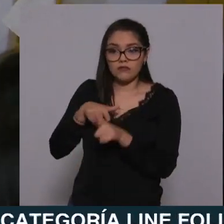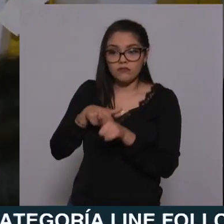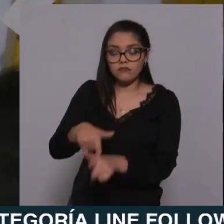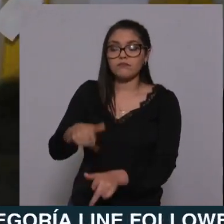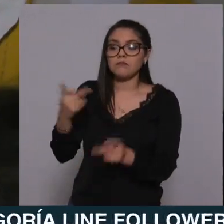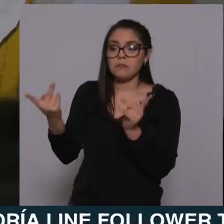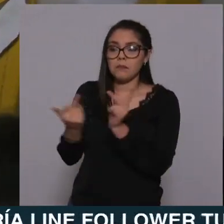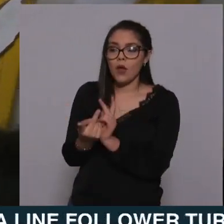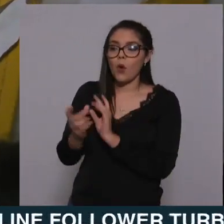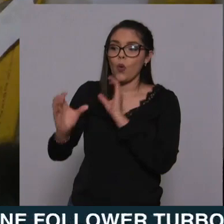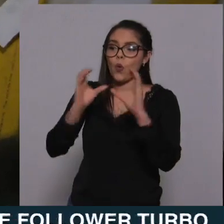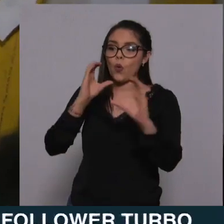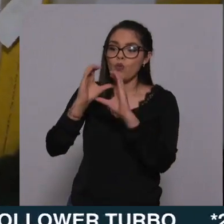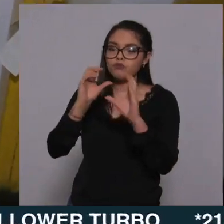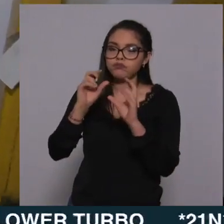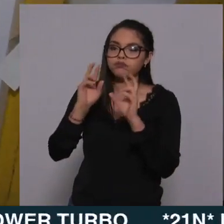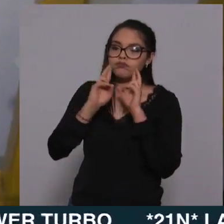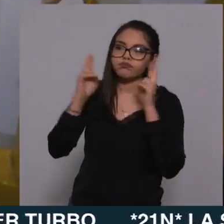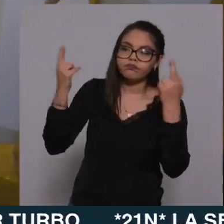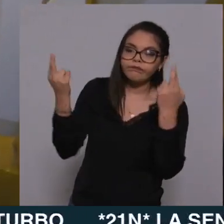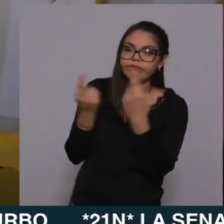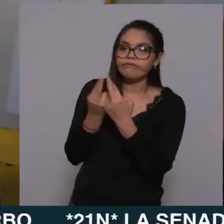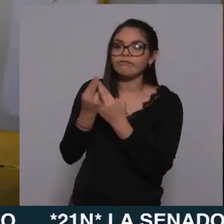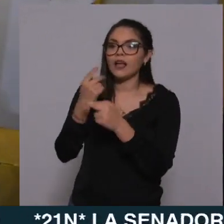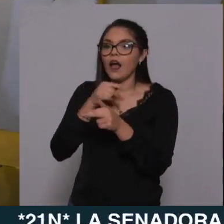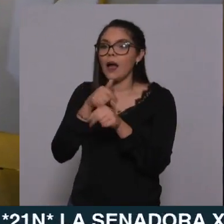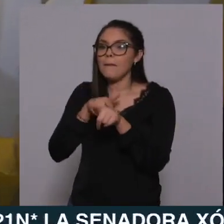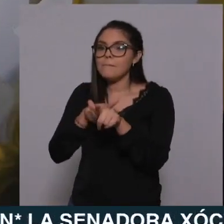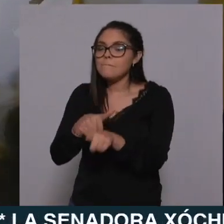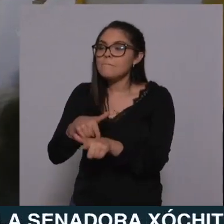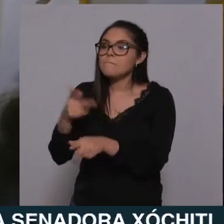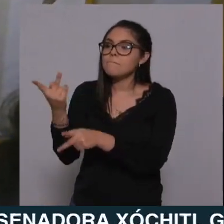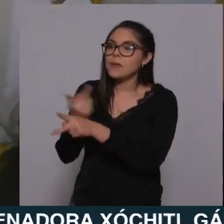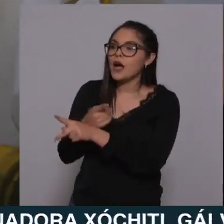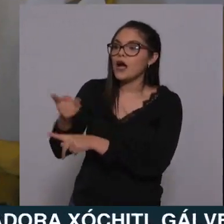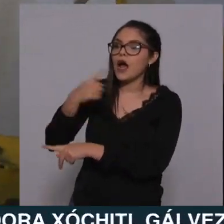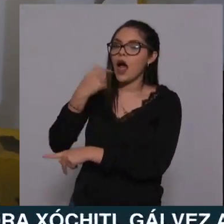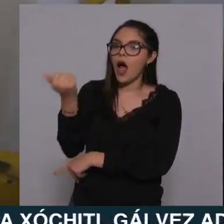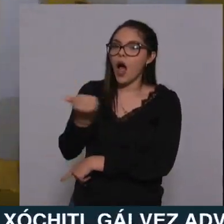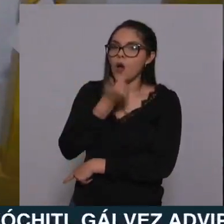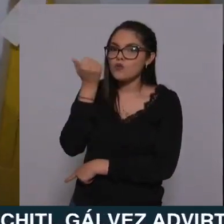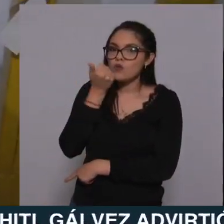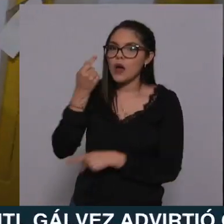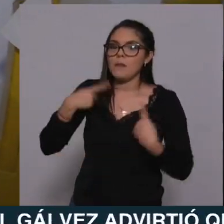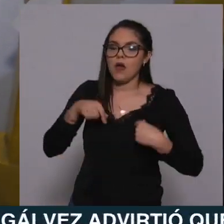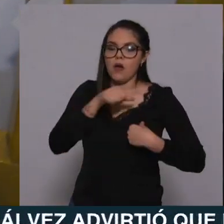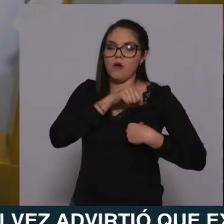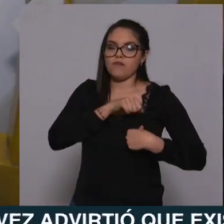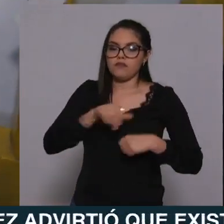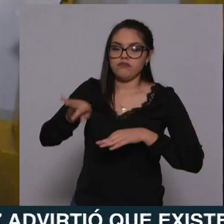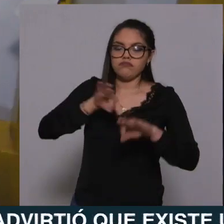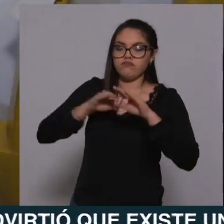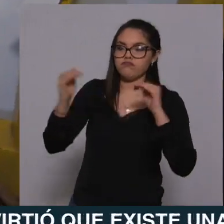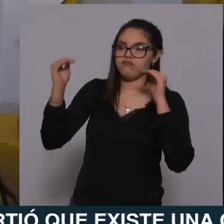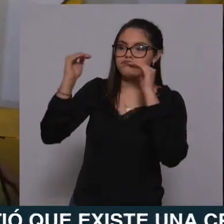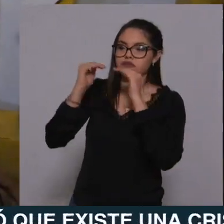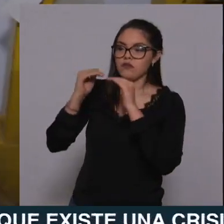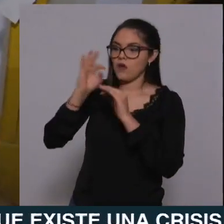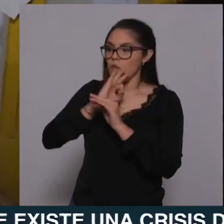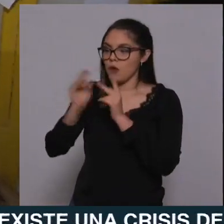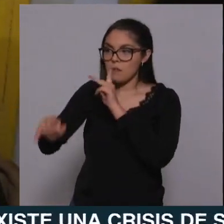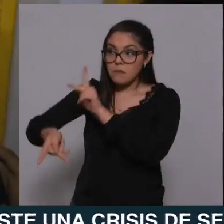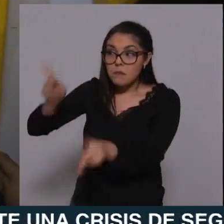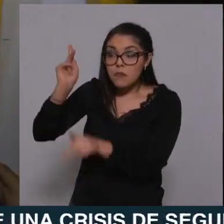de trabajo para, en coordinación con los alumnos, con las autoridades, se combata la violencia de género y todo tipo